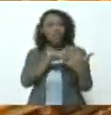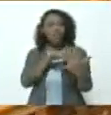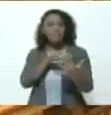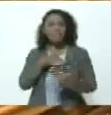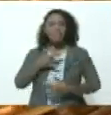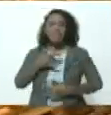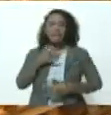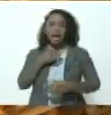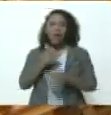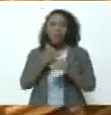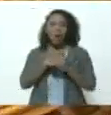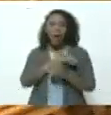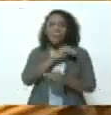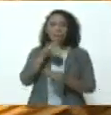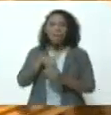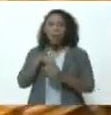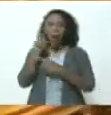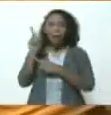este lienzo, en este cuadro.